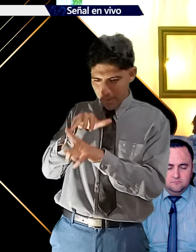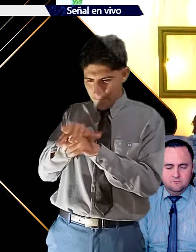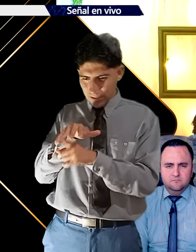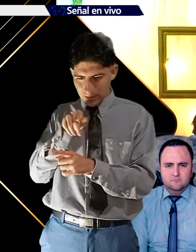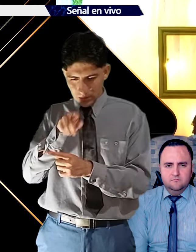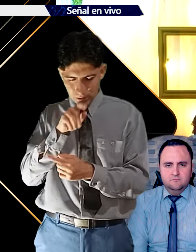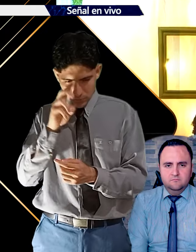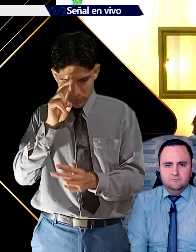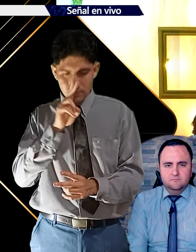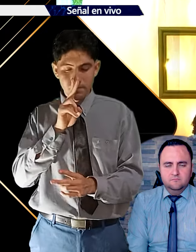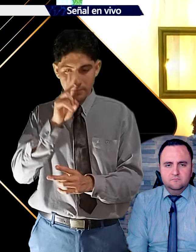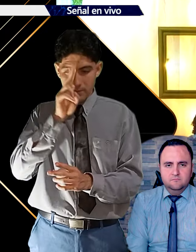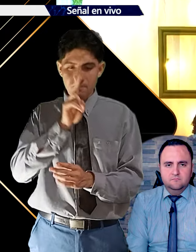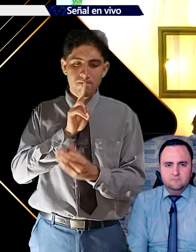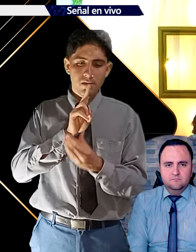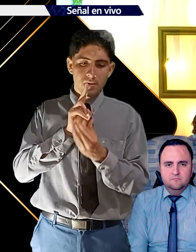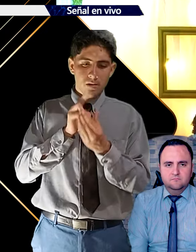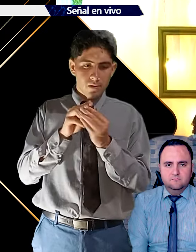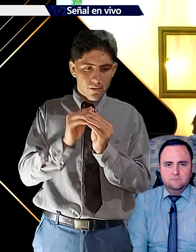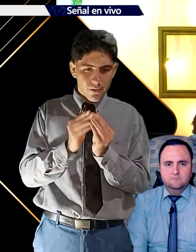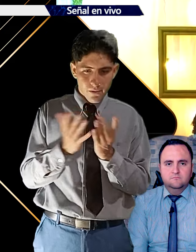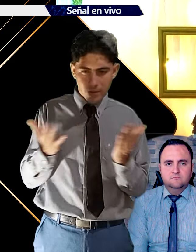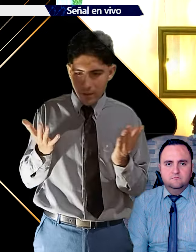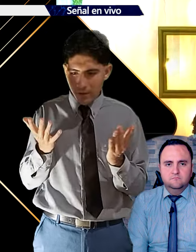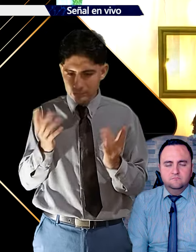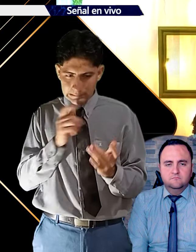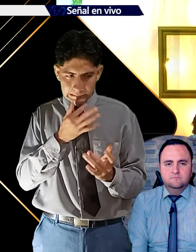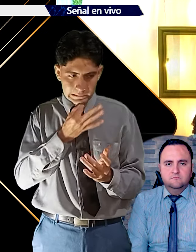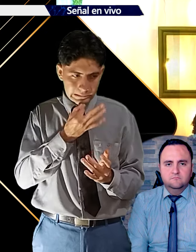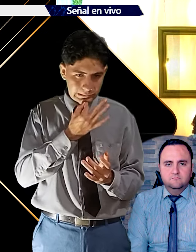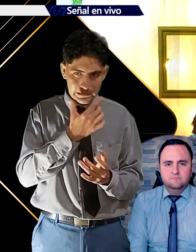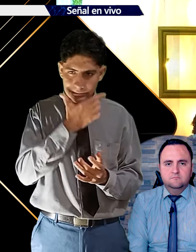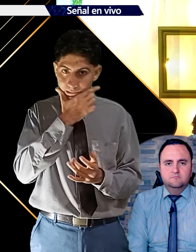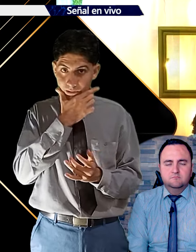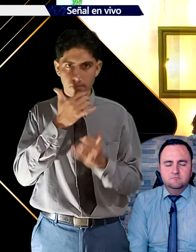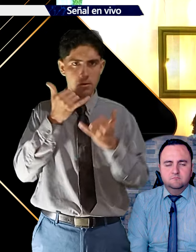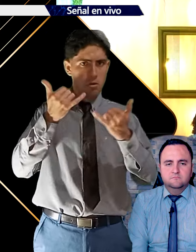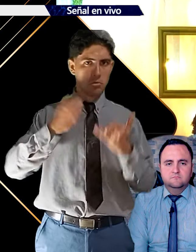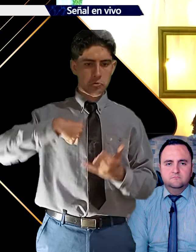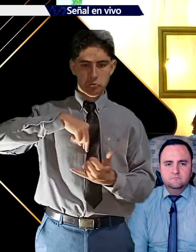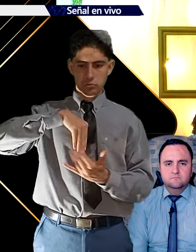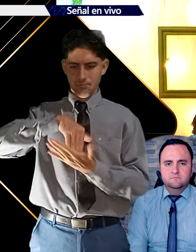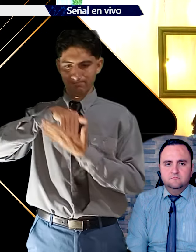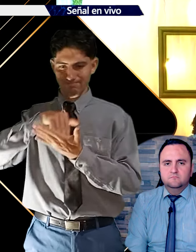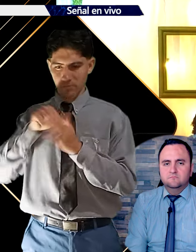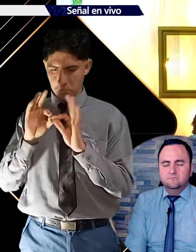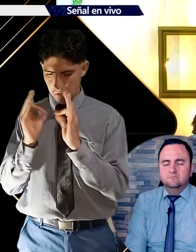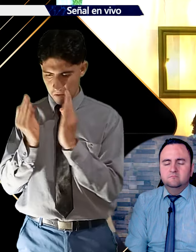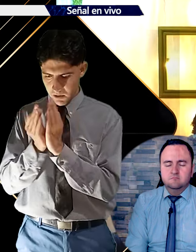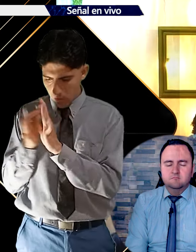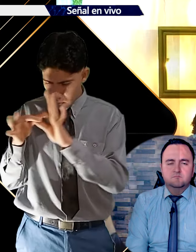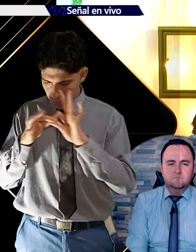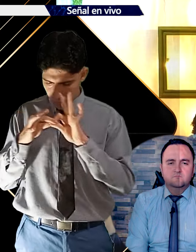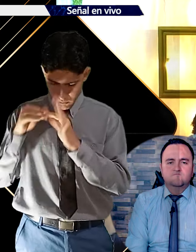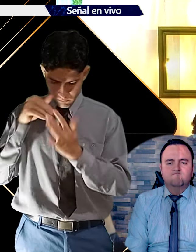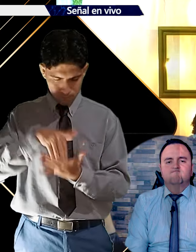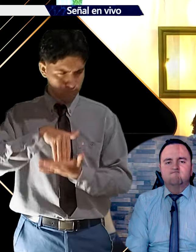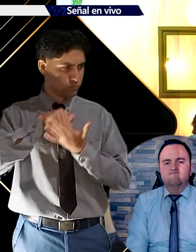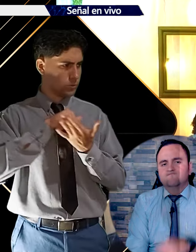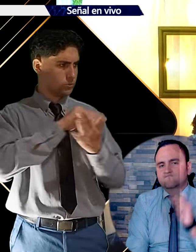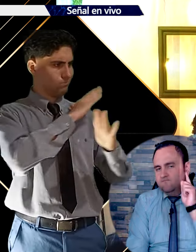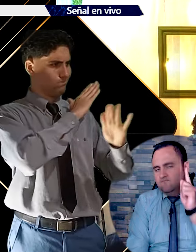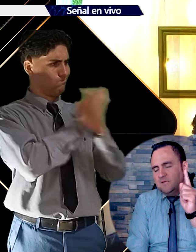la identidad de tu hijo, de tu hija. Pero aunque el diablo se levante con todo eso, esta mañana nos vamos a levantar como el león de la tribu de Judá, decirle